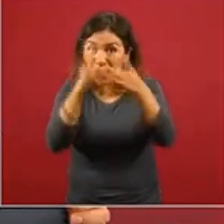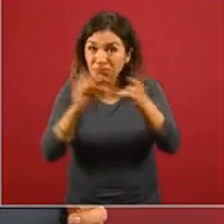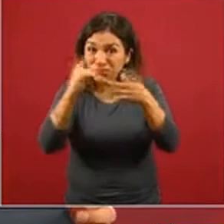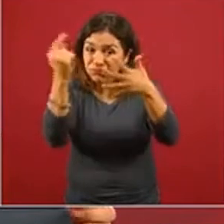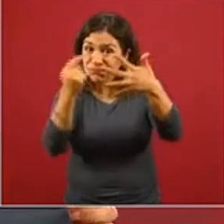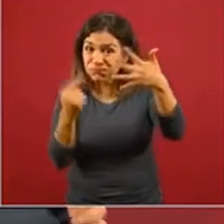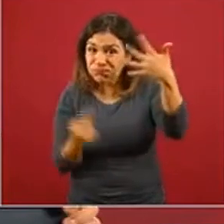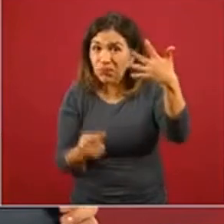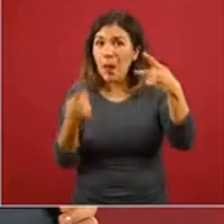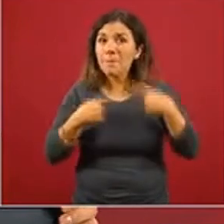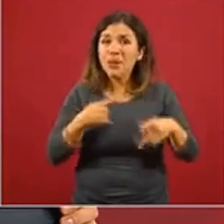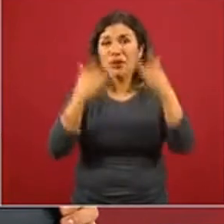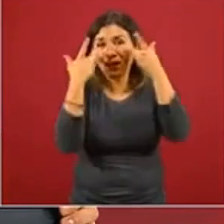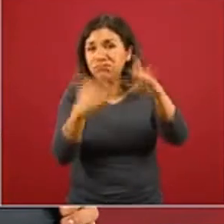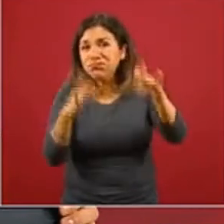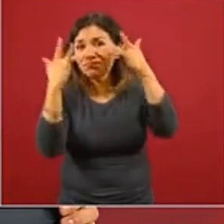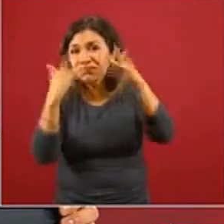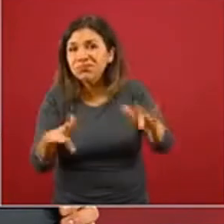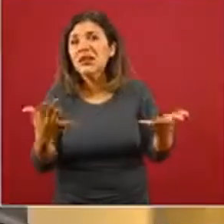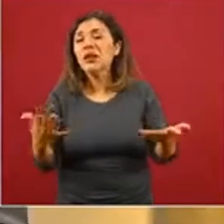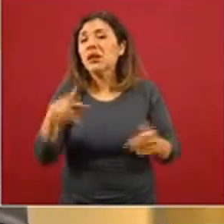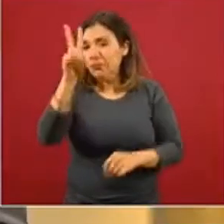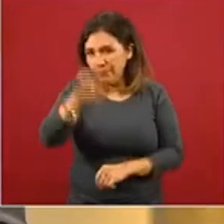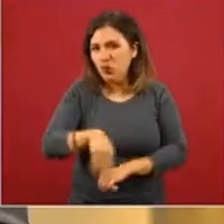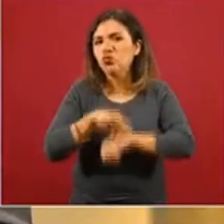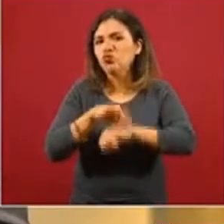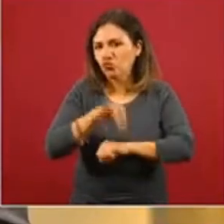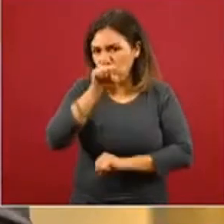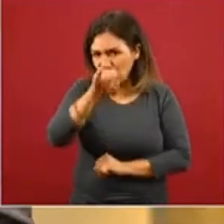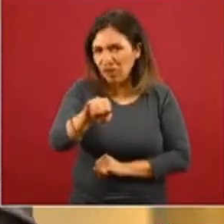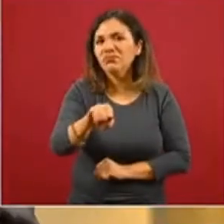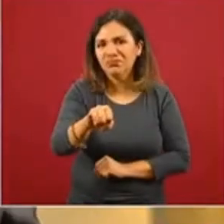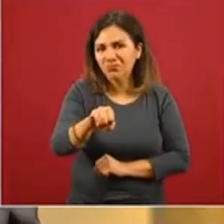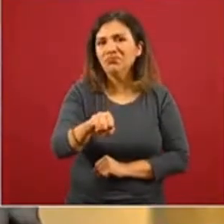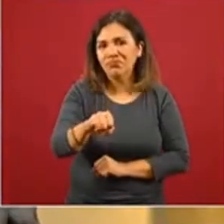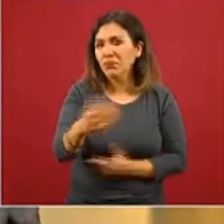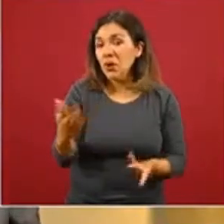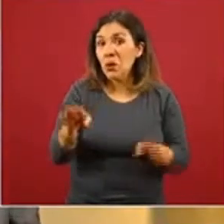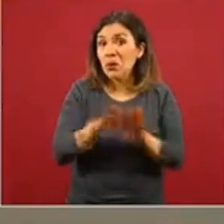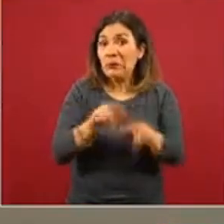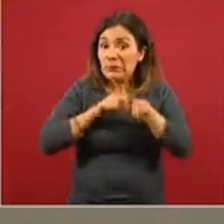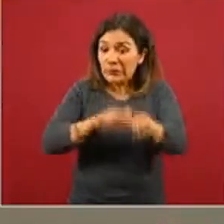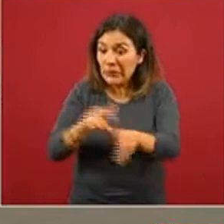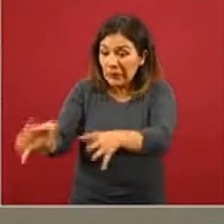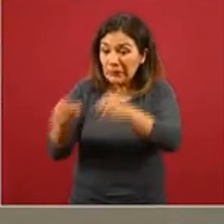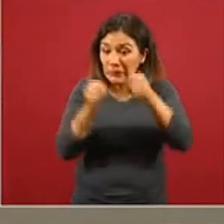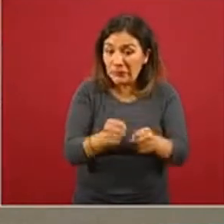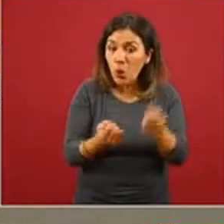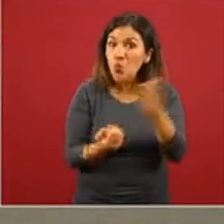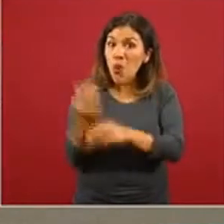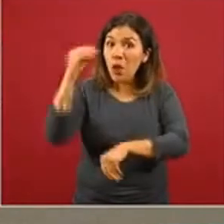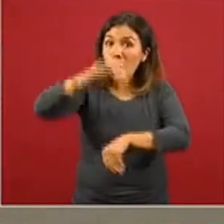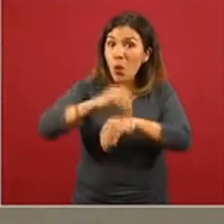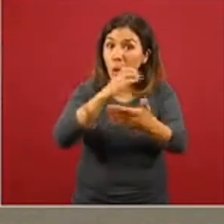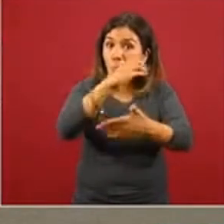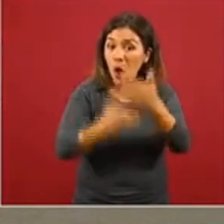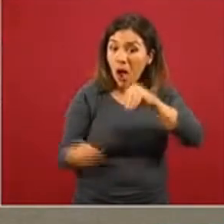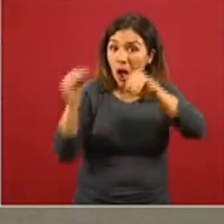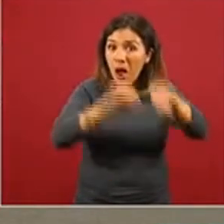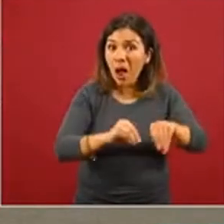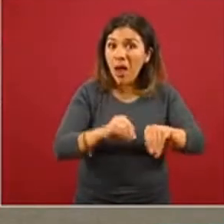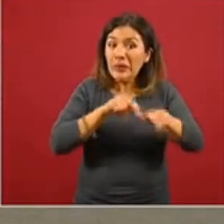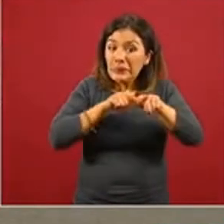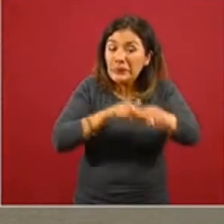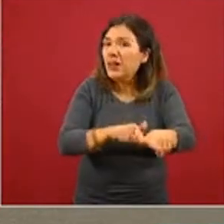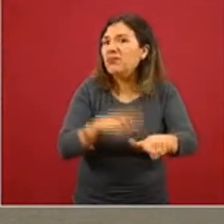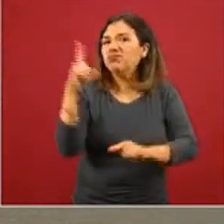las deserciones es real. Ha sido un reto mantener al personal recientemente contratado. El